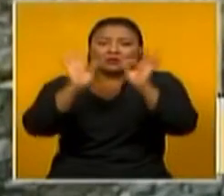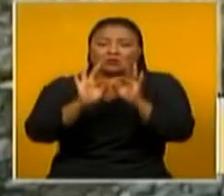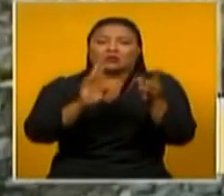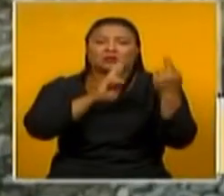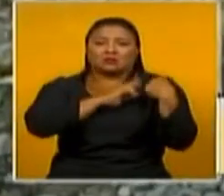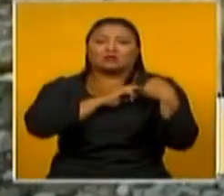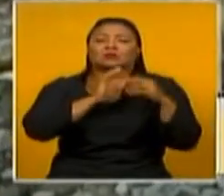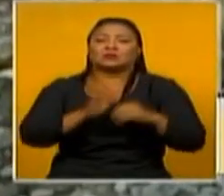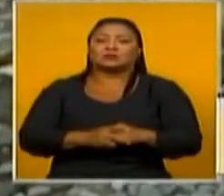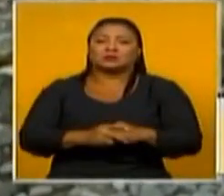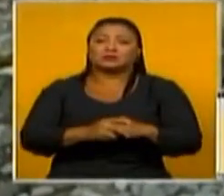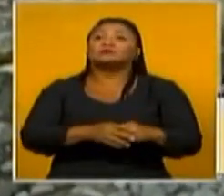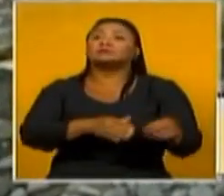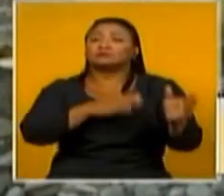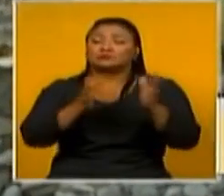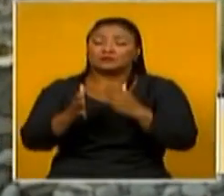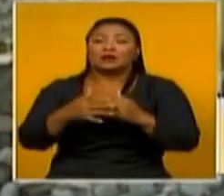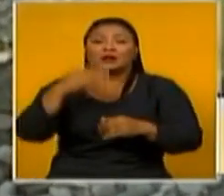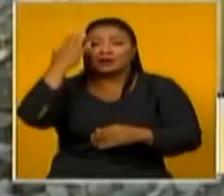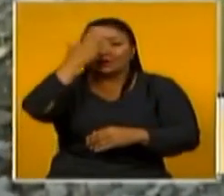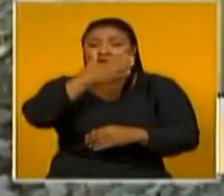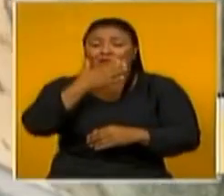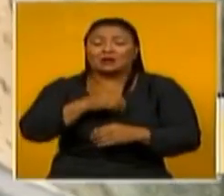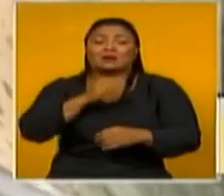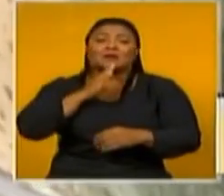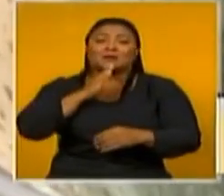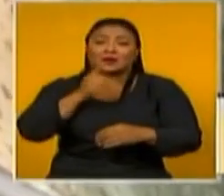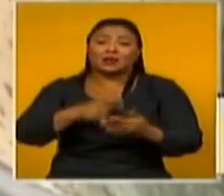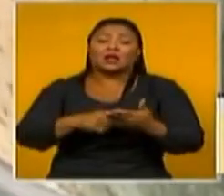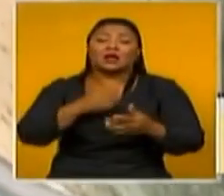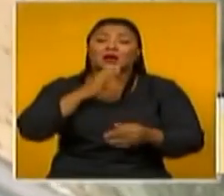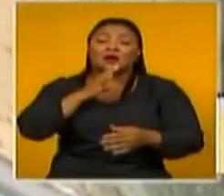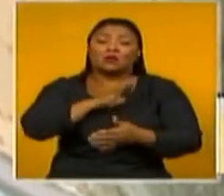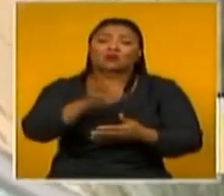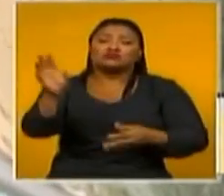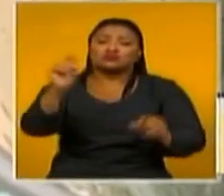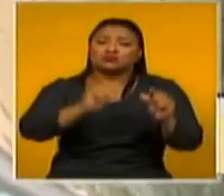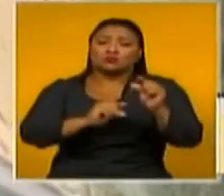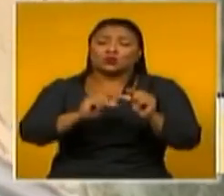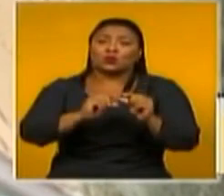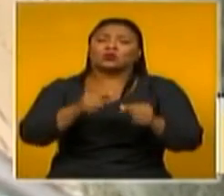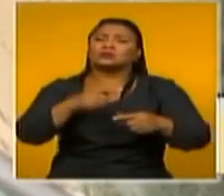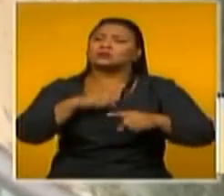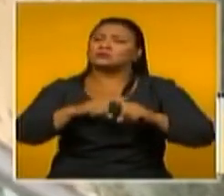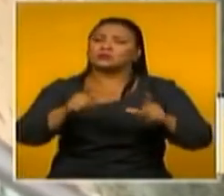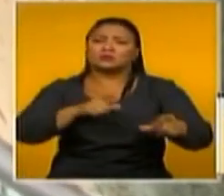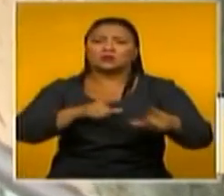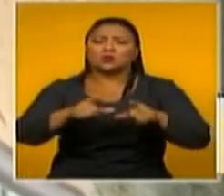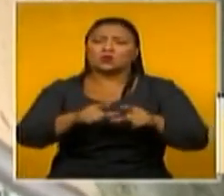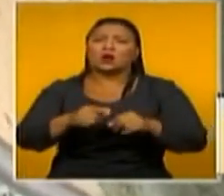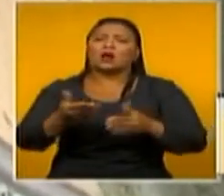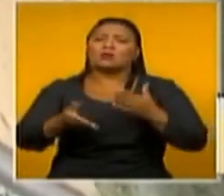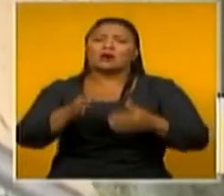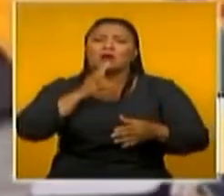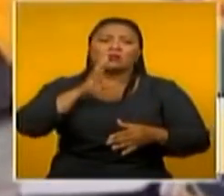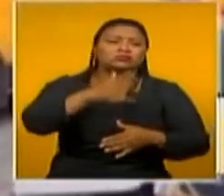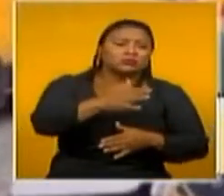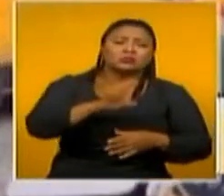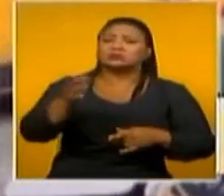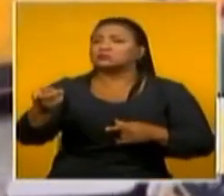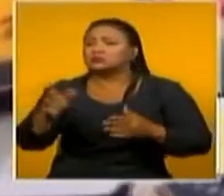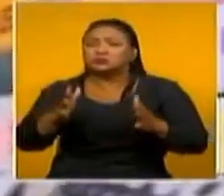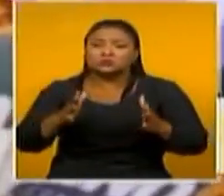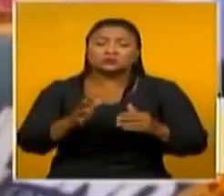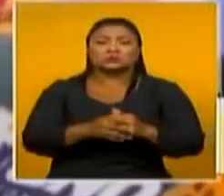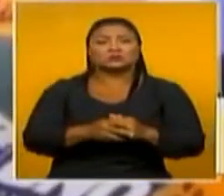responsabilidad. Si bien es cierto, en Esmeralda se mantiene una escasez de este líquido vital, en ciertos lugares llega agua y en otros no. Hacer